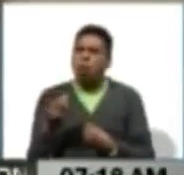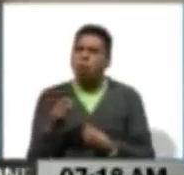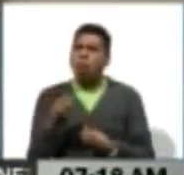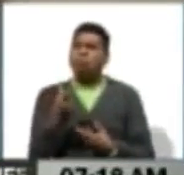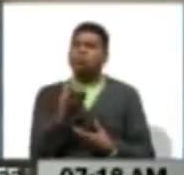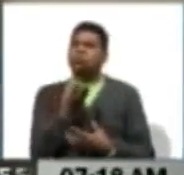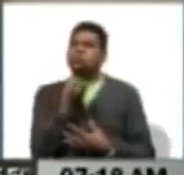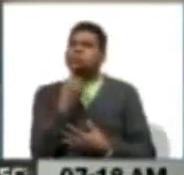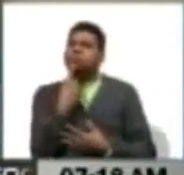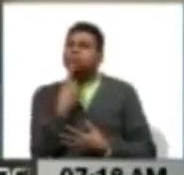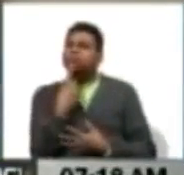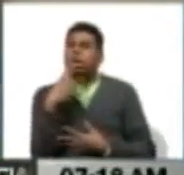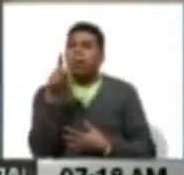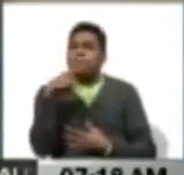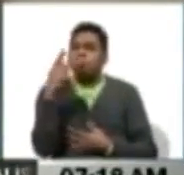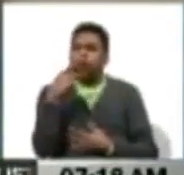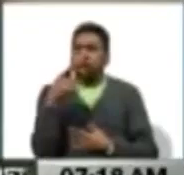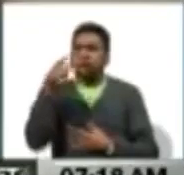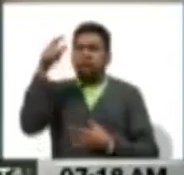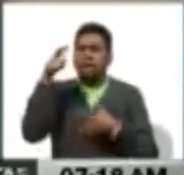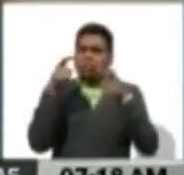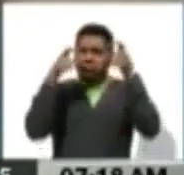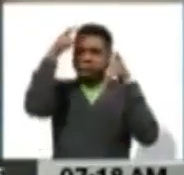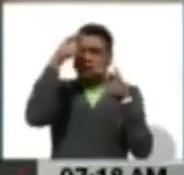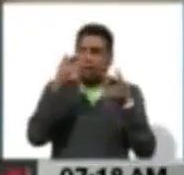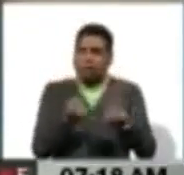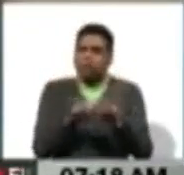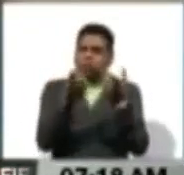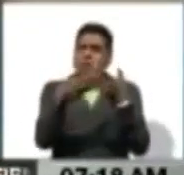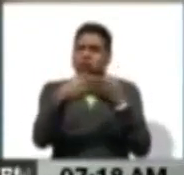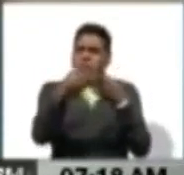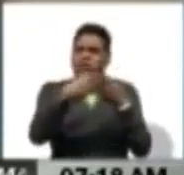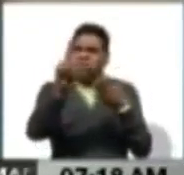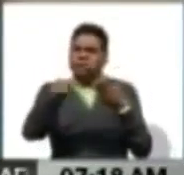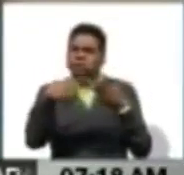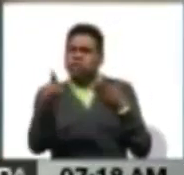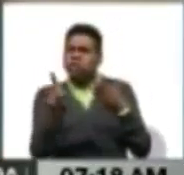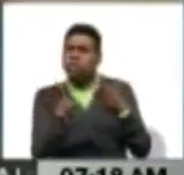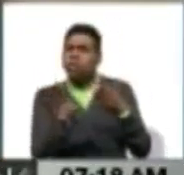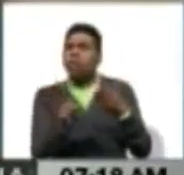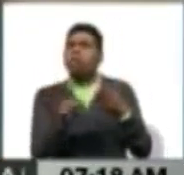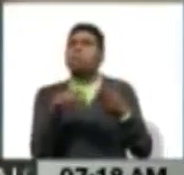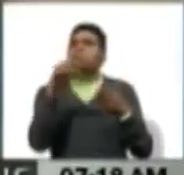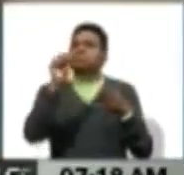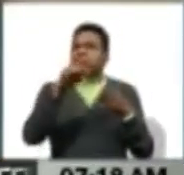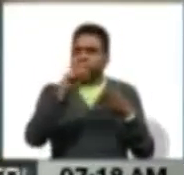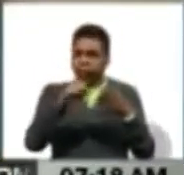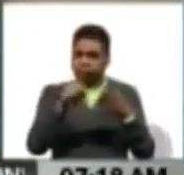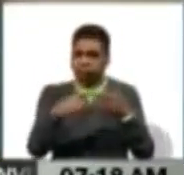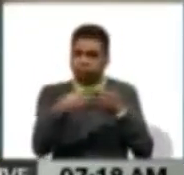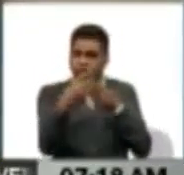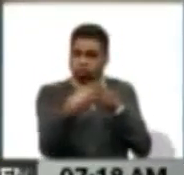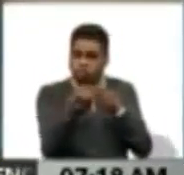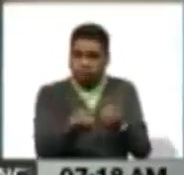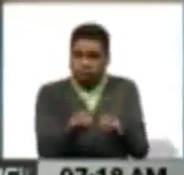política afecta a todo el país. No a un solo sector, a todo el país.